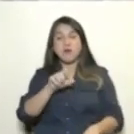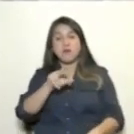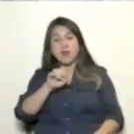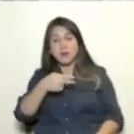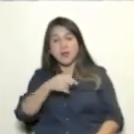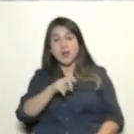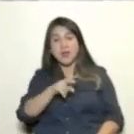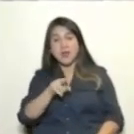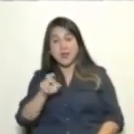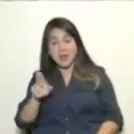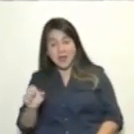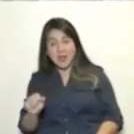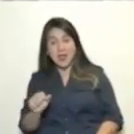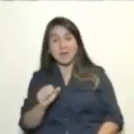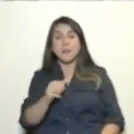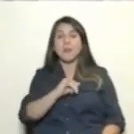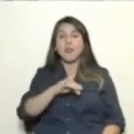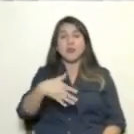Herrera, después vino